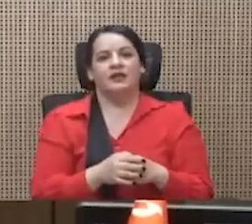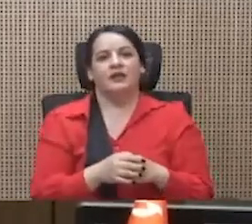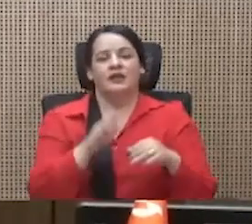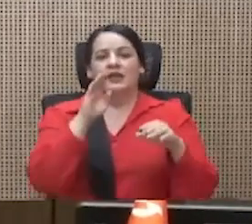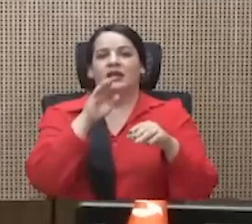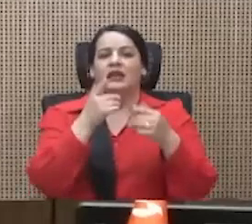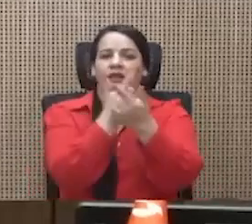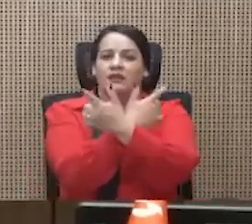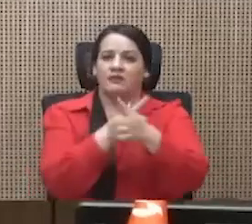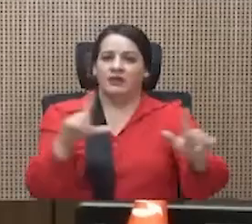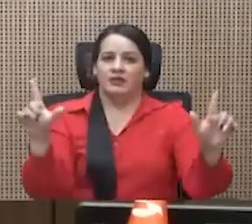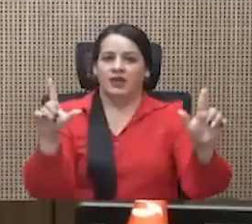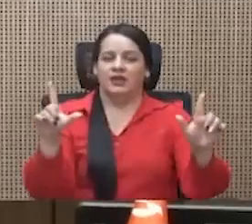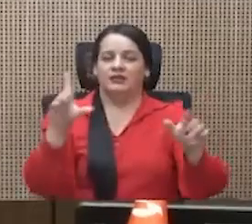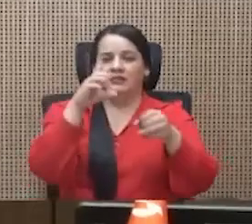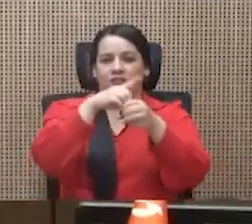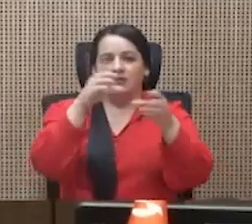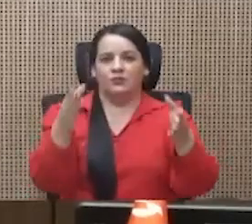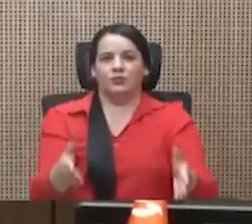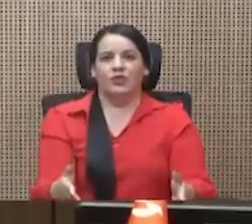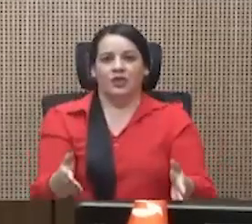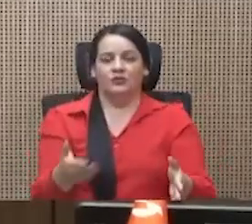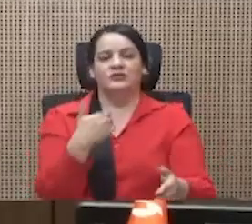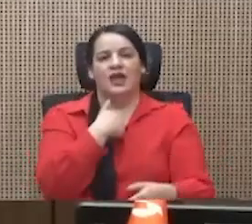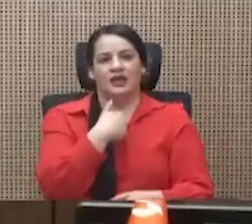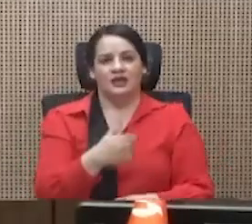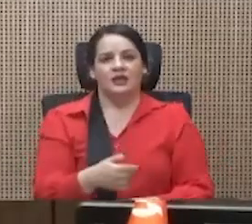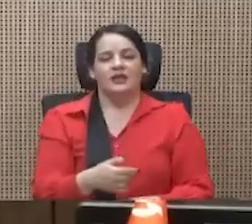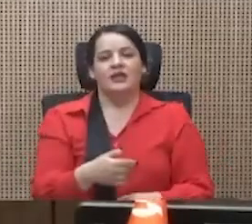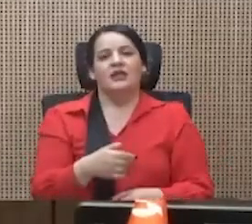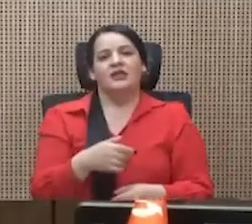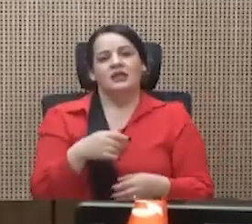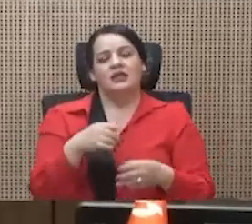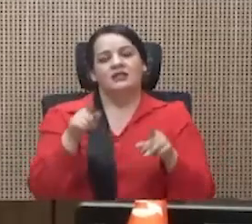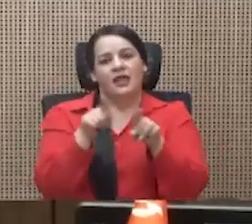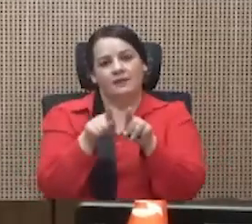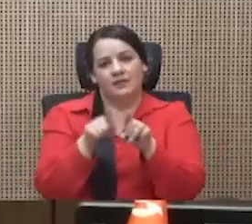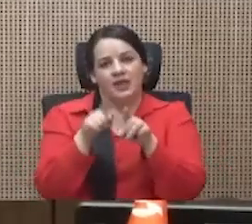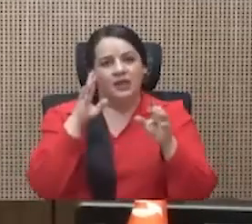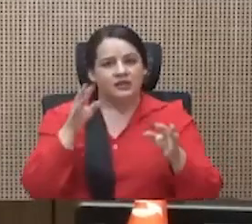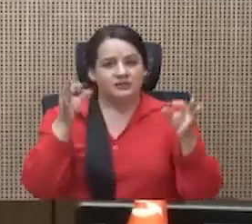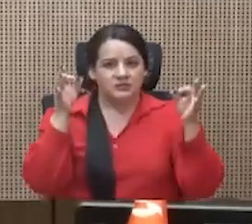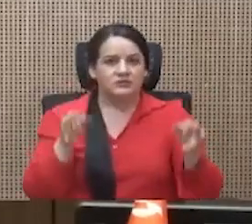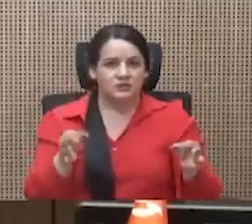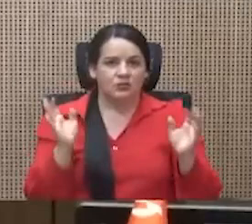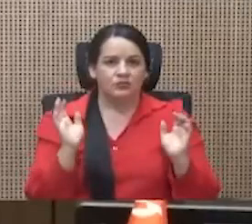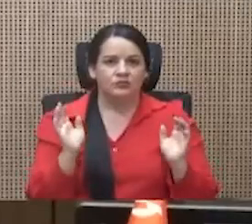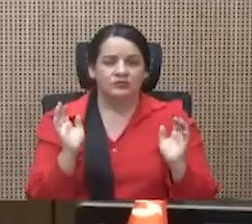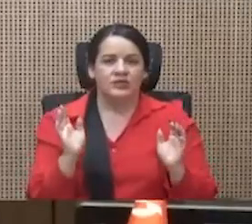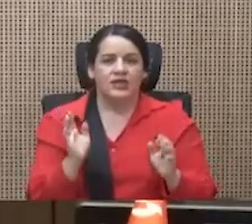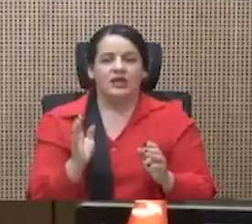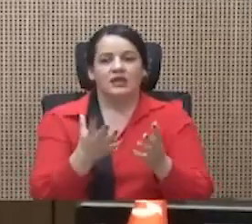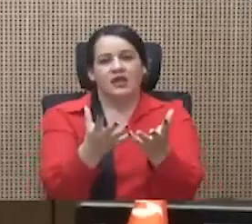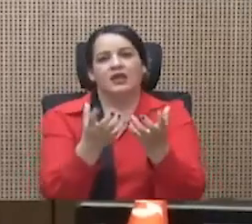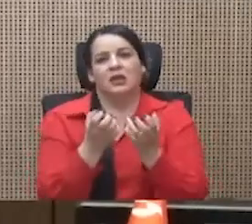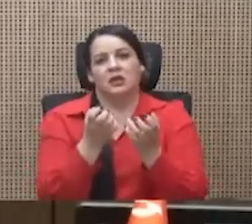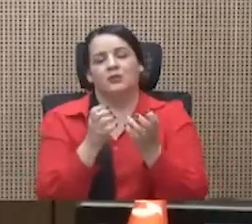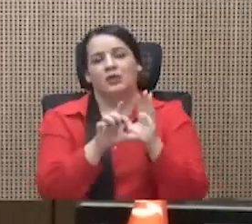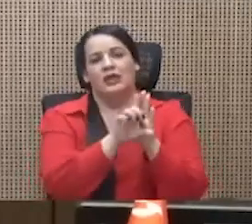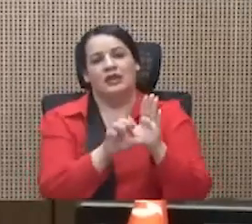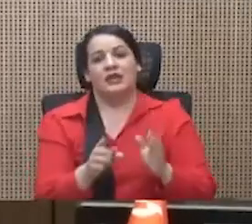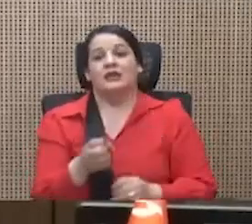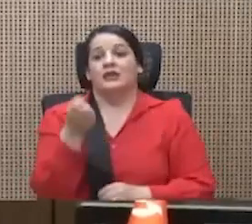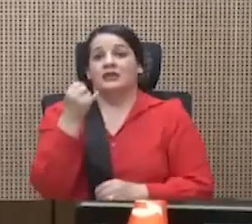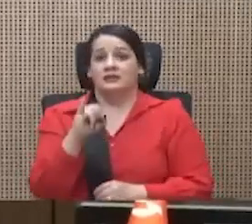libertad que tenemos los diputados la potestad que tenemos de decidir sobre qué queremos legislar al final de cuentas si en esta